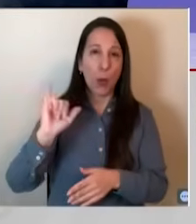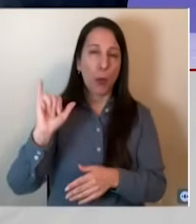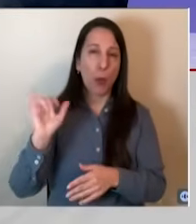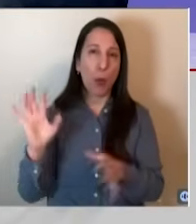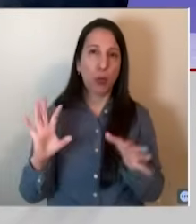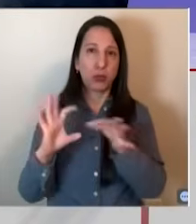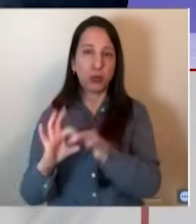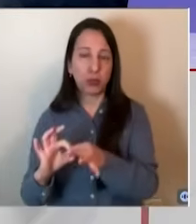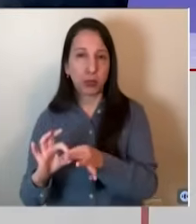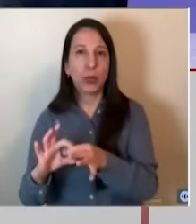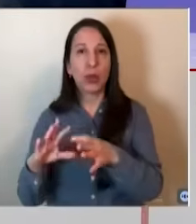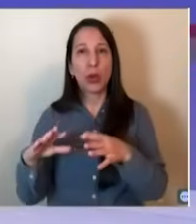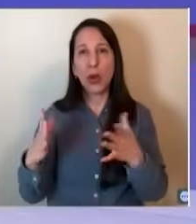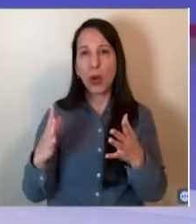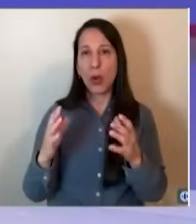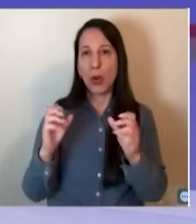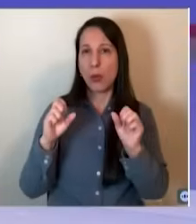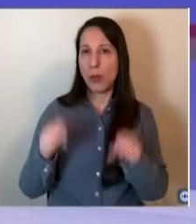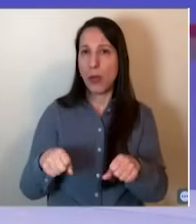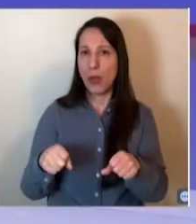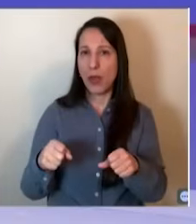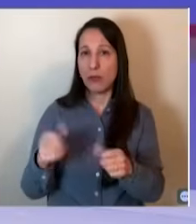de votos.